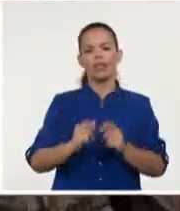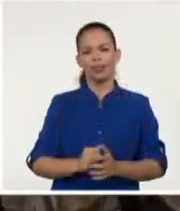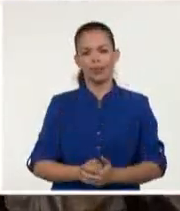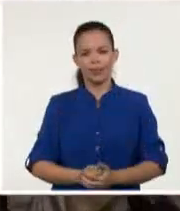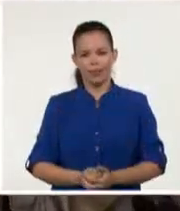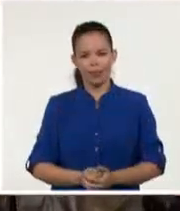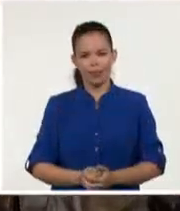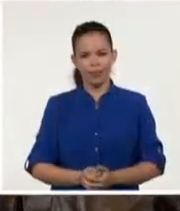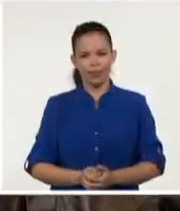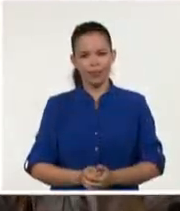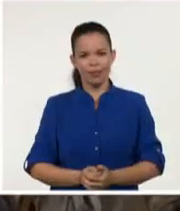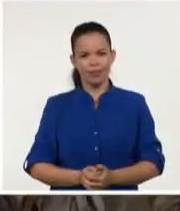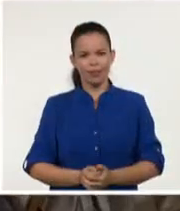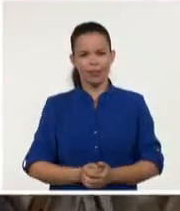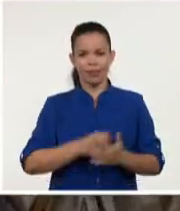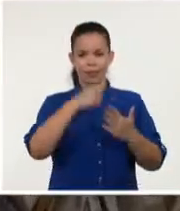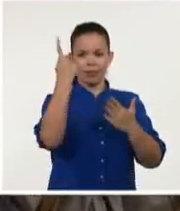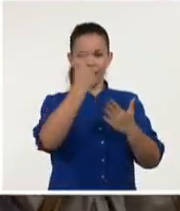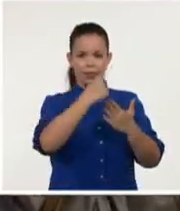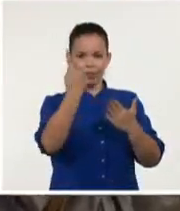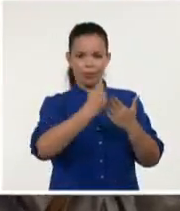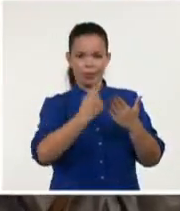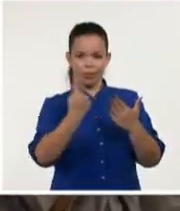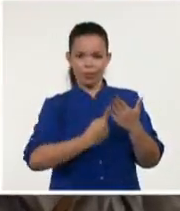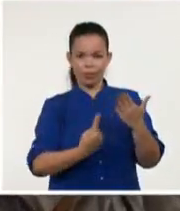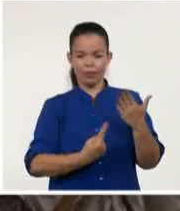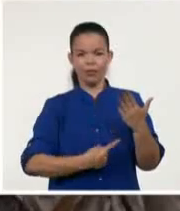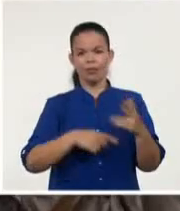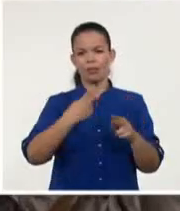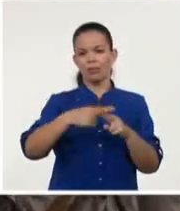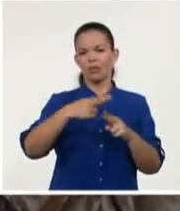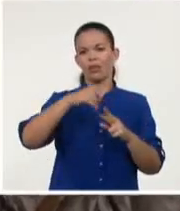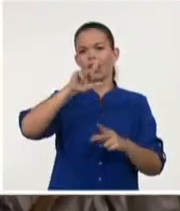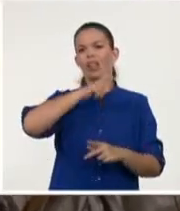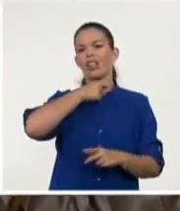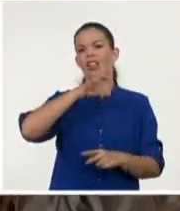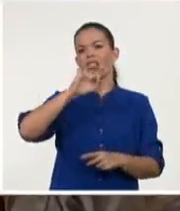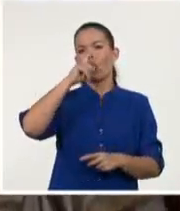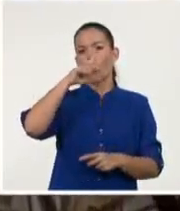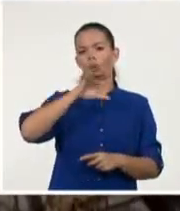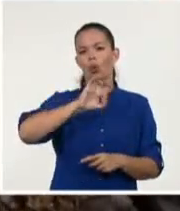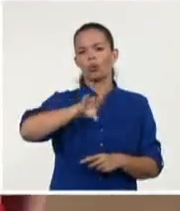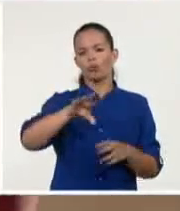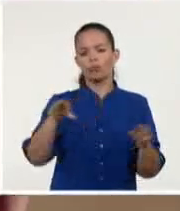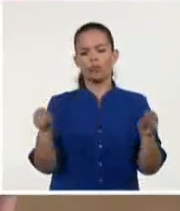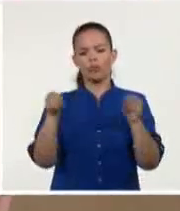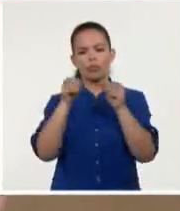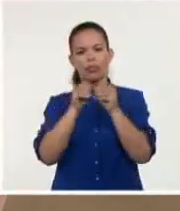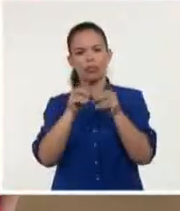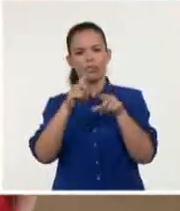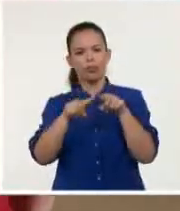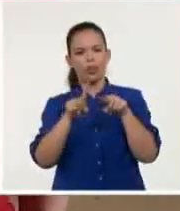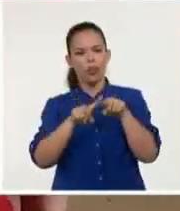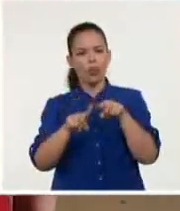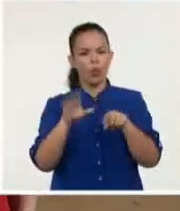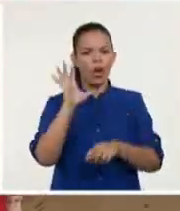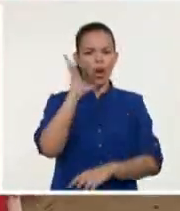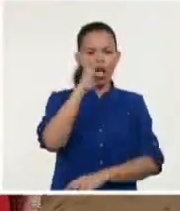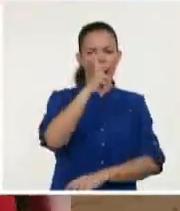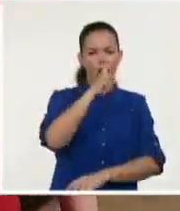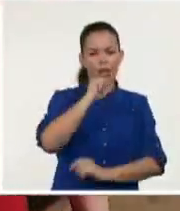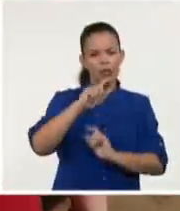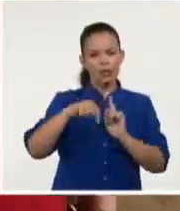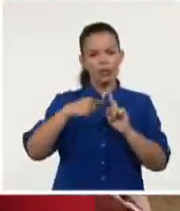La creadora Leonor Menes en Womancraft ilustra esos hilos que unen el orden natural y el humano. El proyecto lo integran tres series,